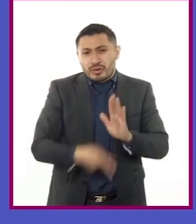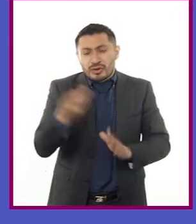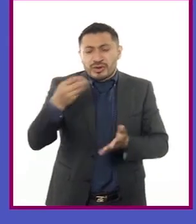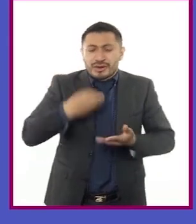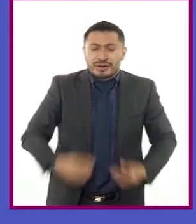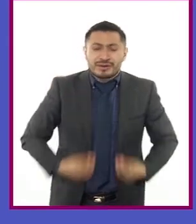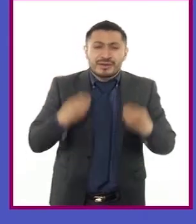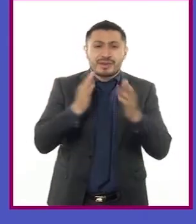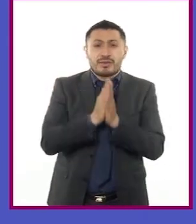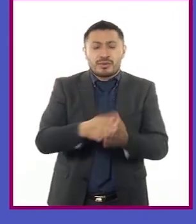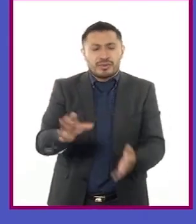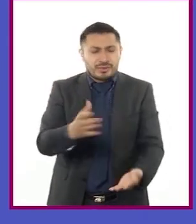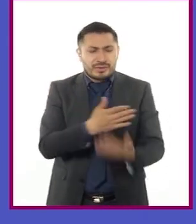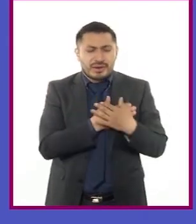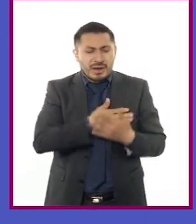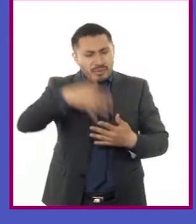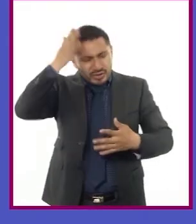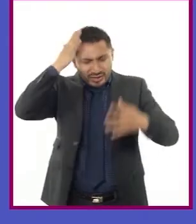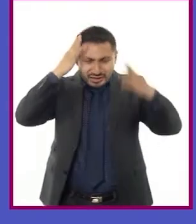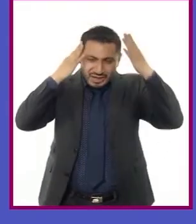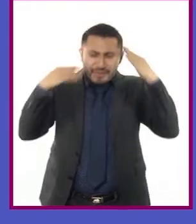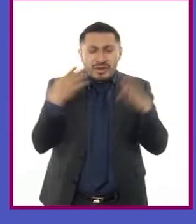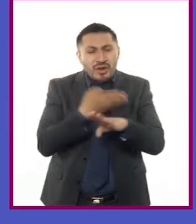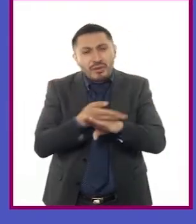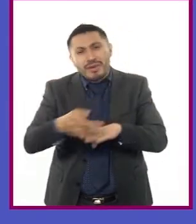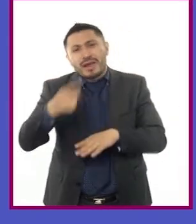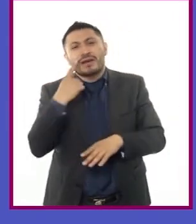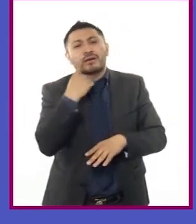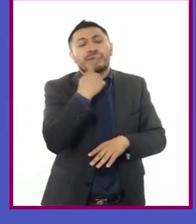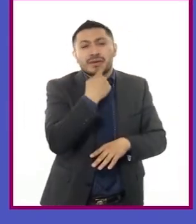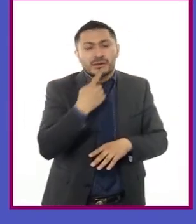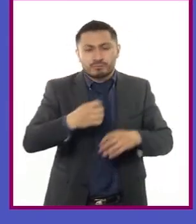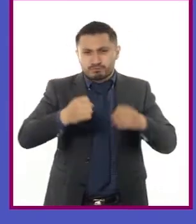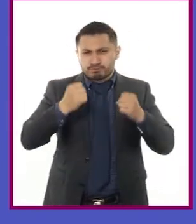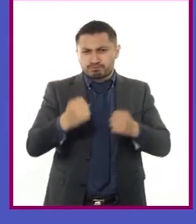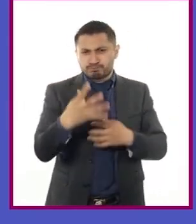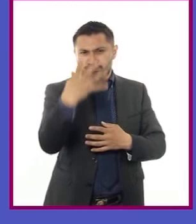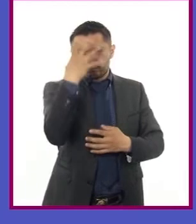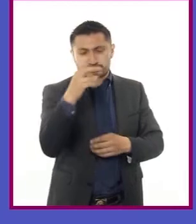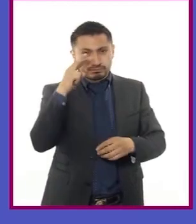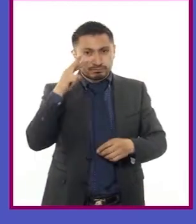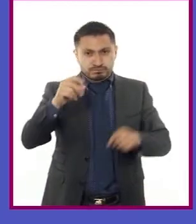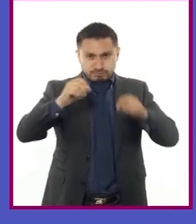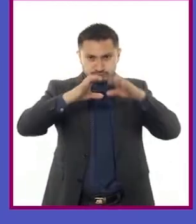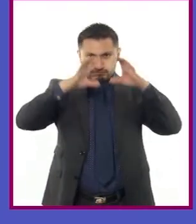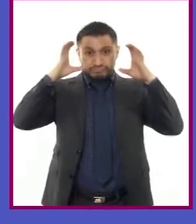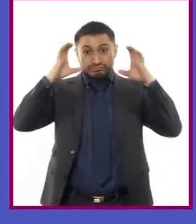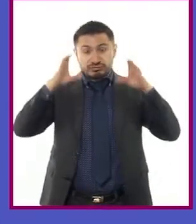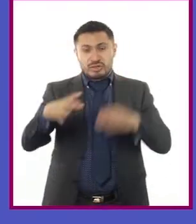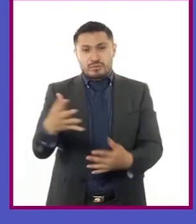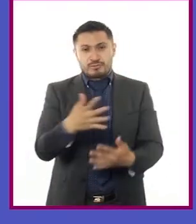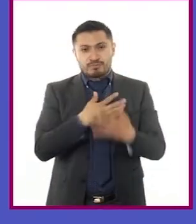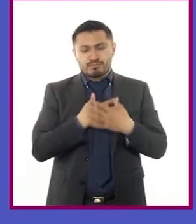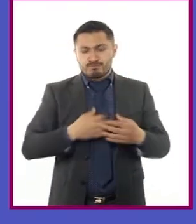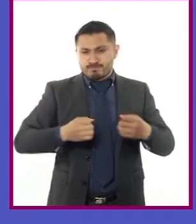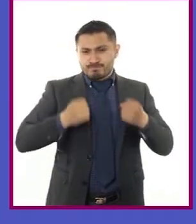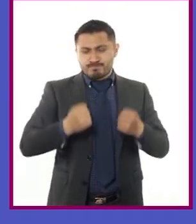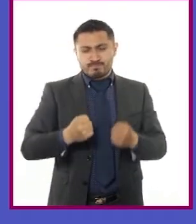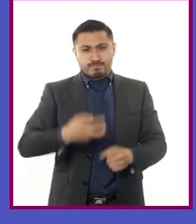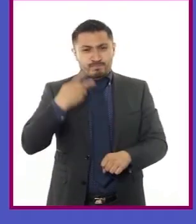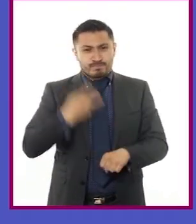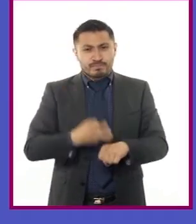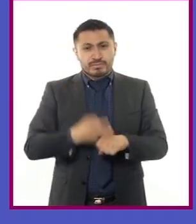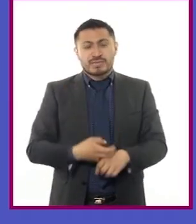Amo tus canas, tu mentón austero, tu boca firme y tu mirada abierta, tu pecho vasto y sólido